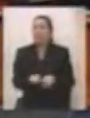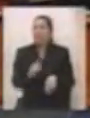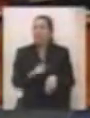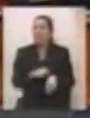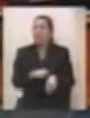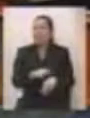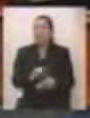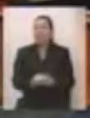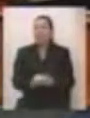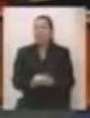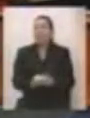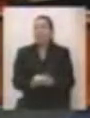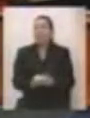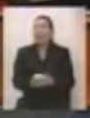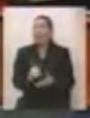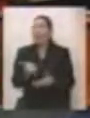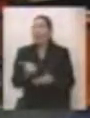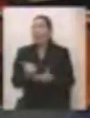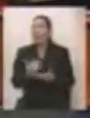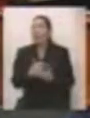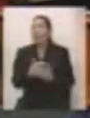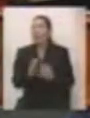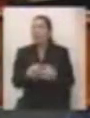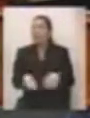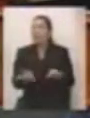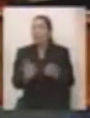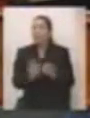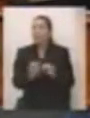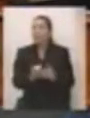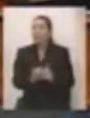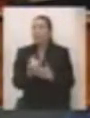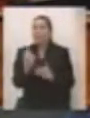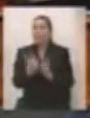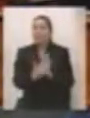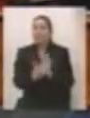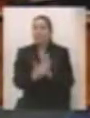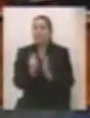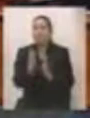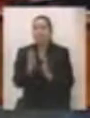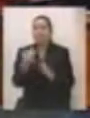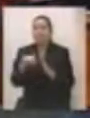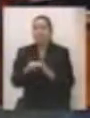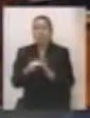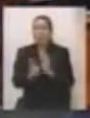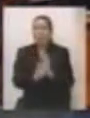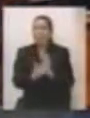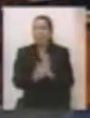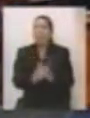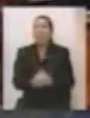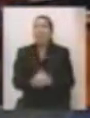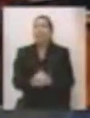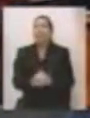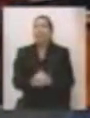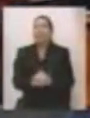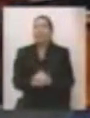tiempo, la otra parte importante es que por ley, bajo mandato imperativo de la ley, señor